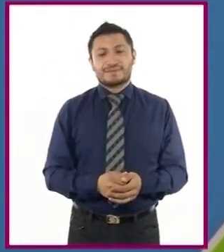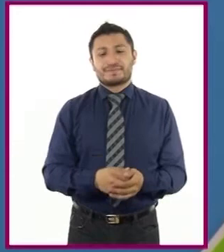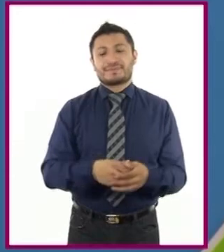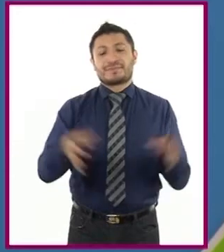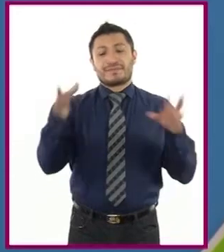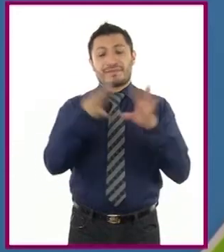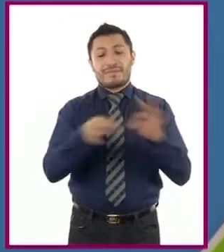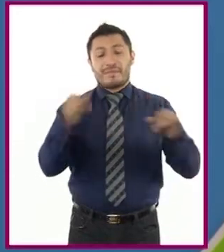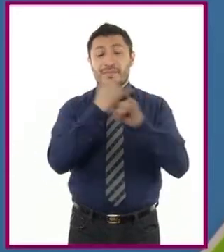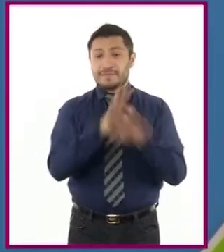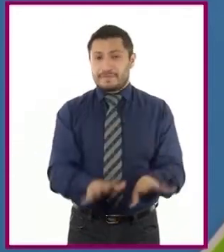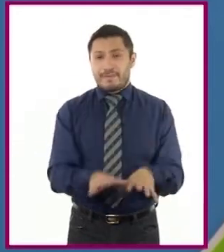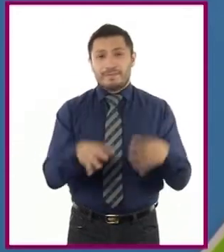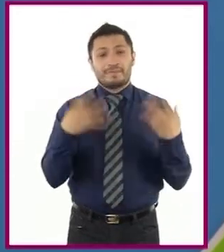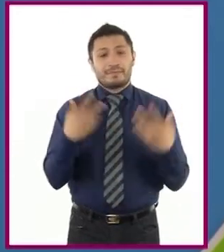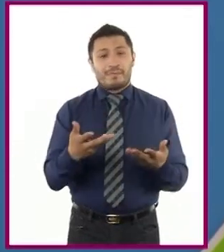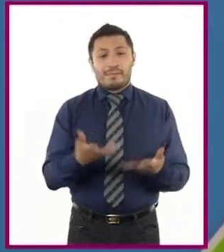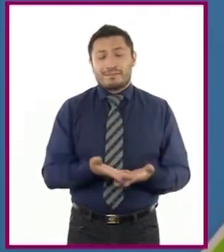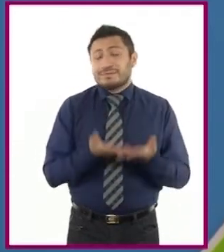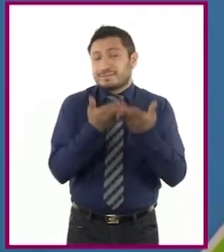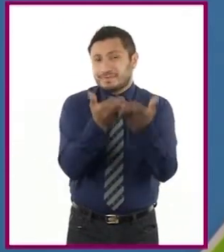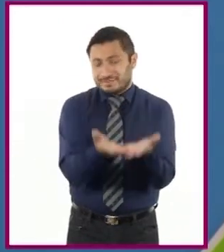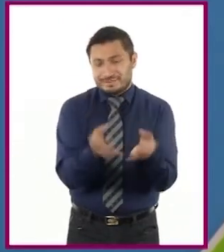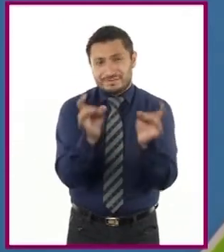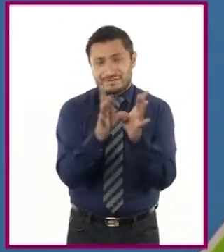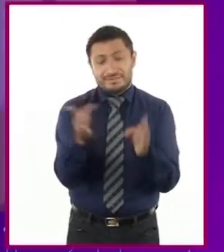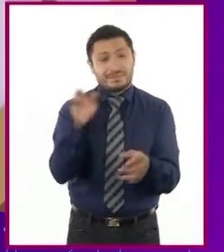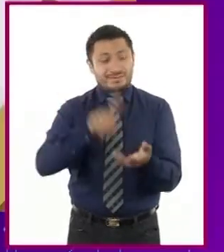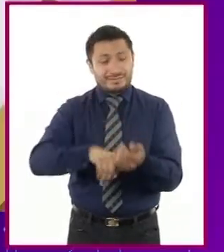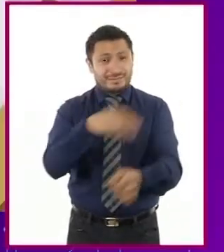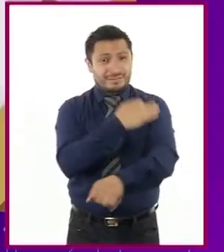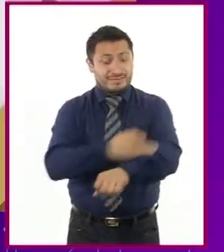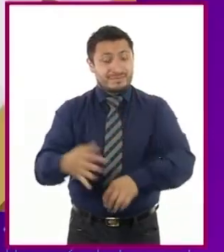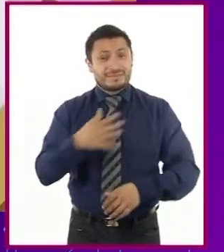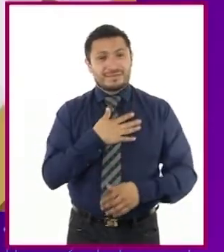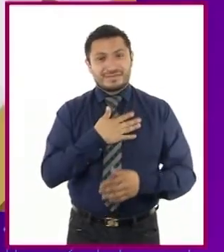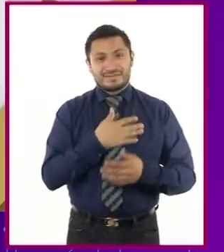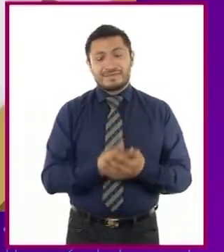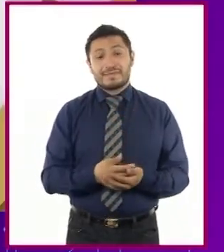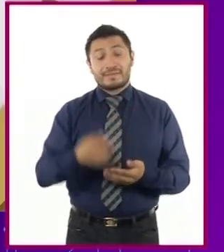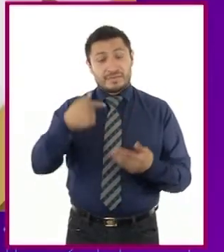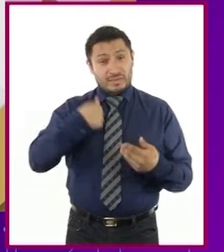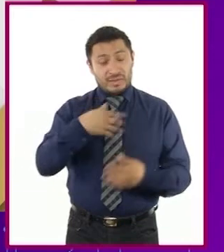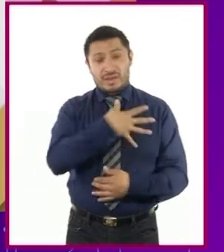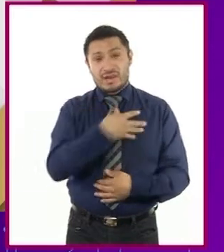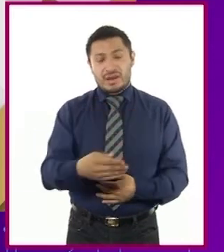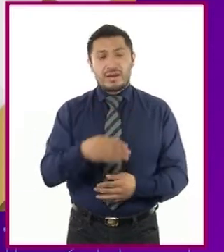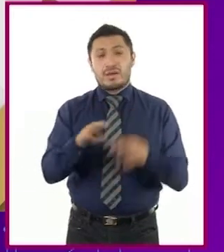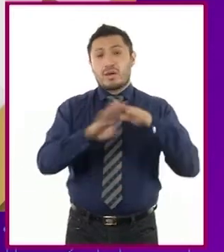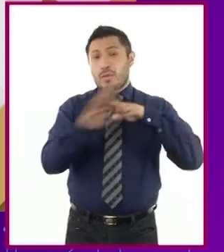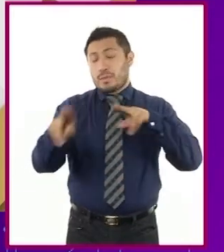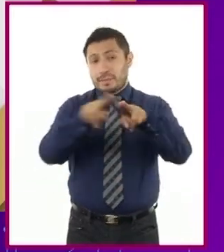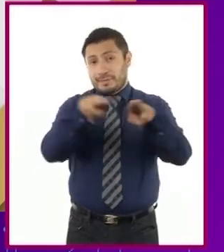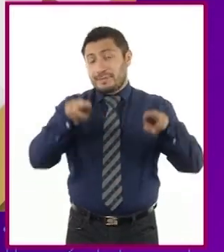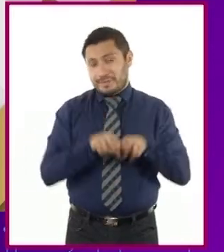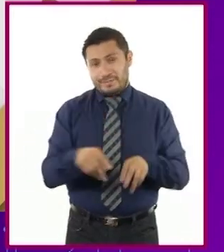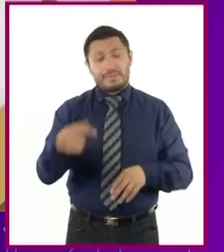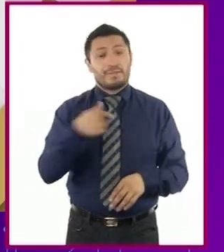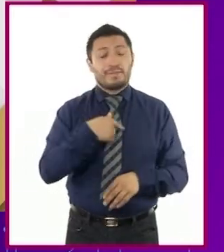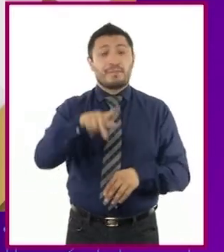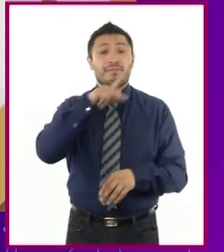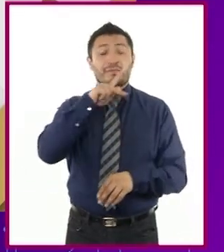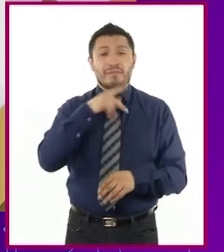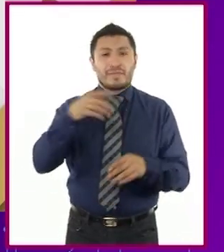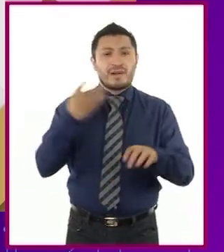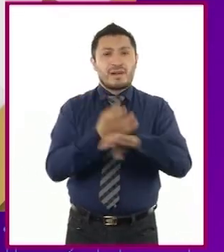Explicaré esta información exponiendo la situación que se vive en mi familia. Yo soy hijo de migrantes nacionales, ya que mi padre es